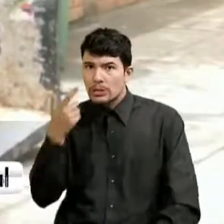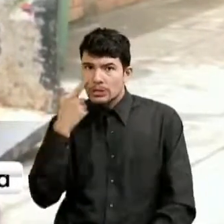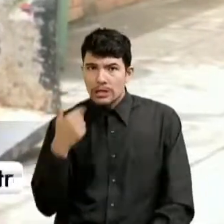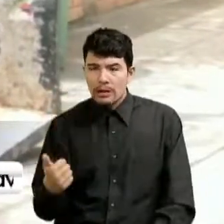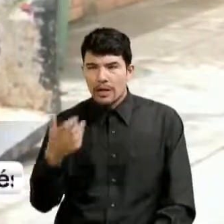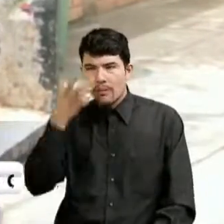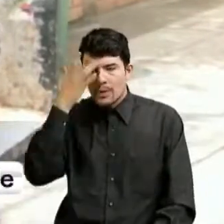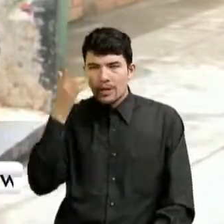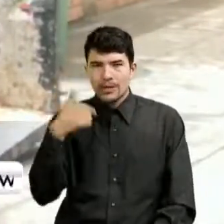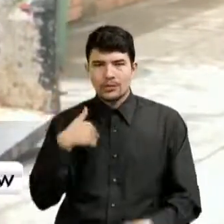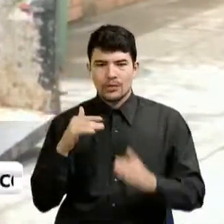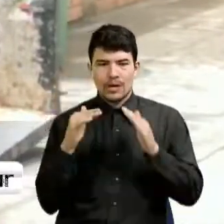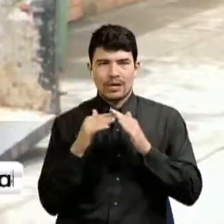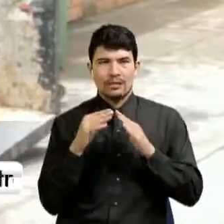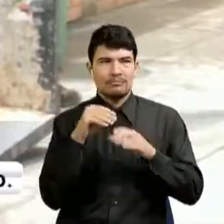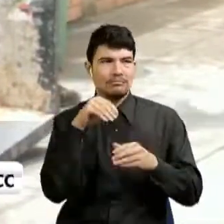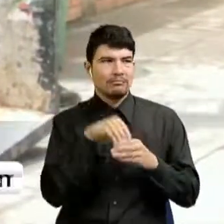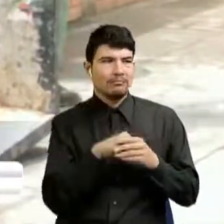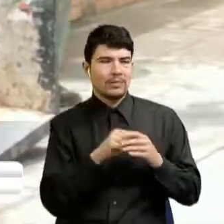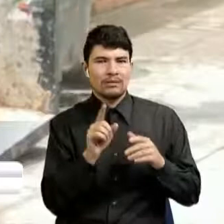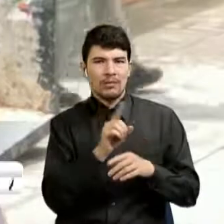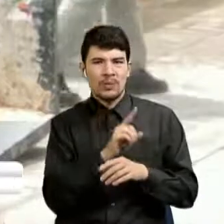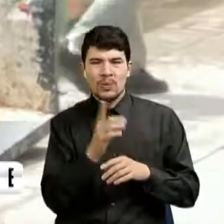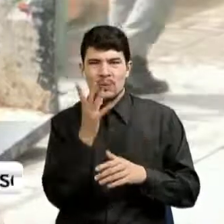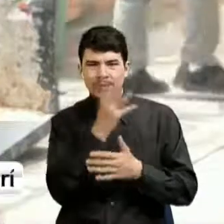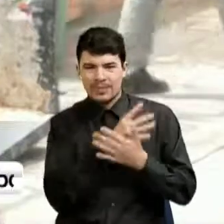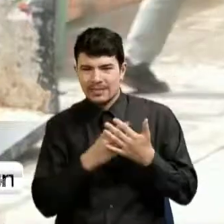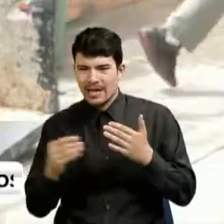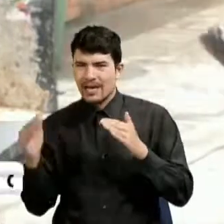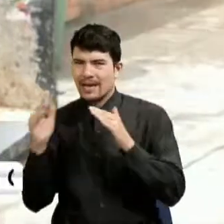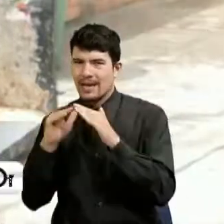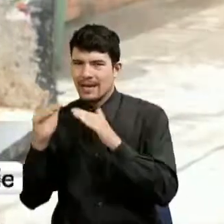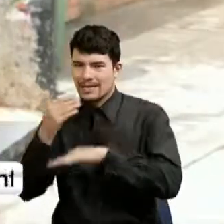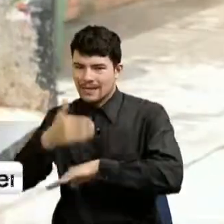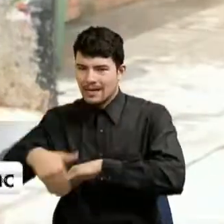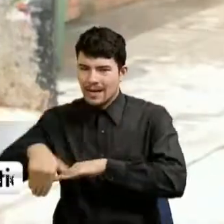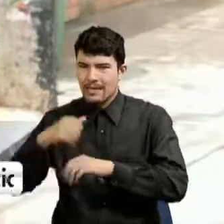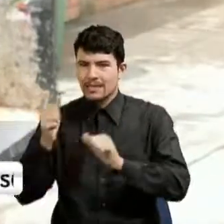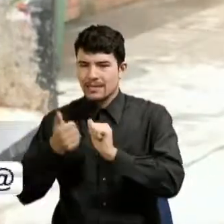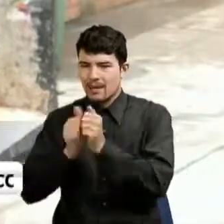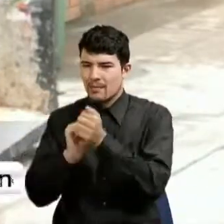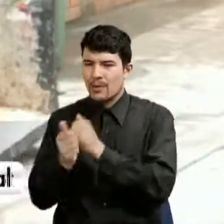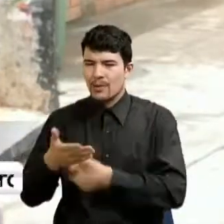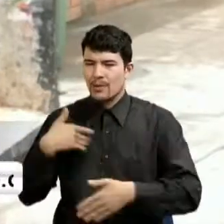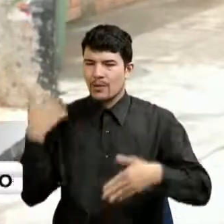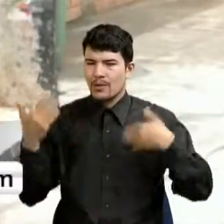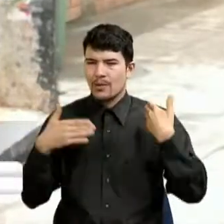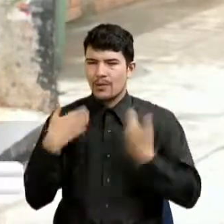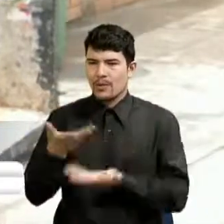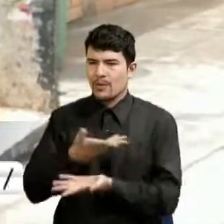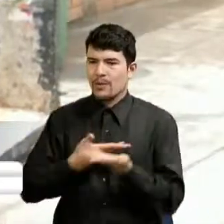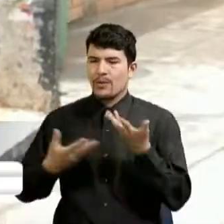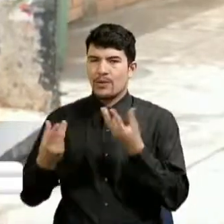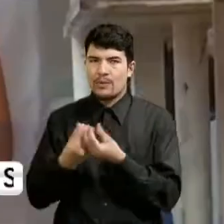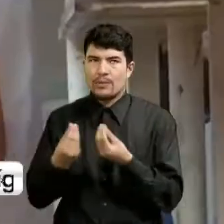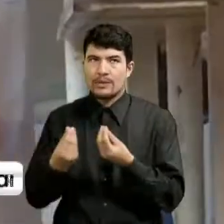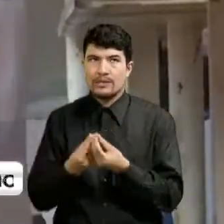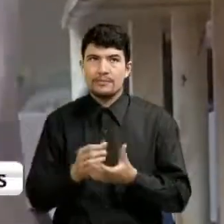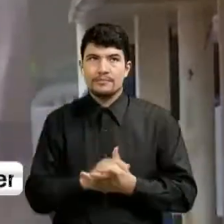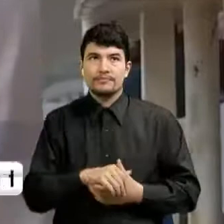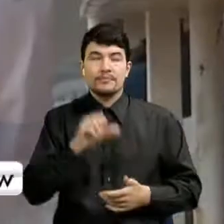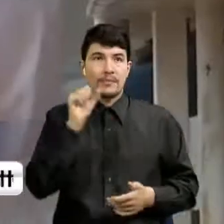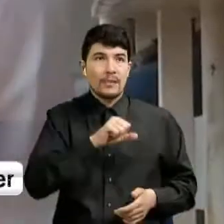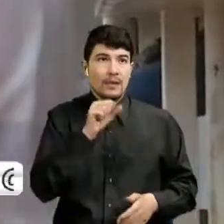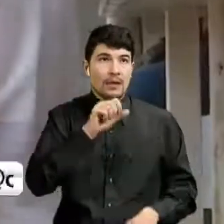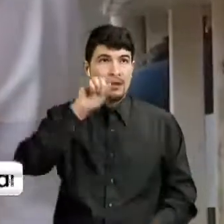uno sale de la casa, sale de la rutina diaria y se divierte uno un ratico con los demás compañeros. El